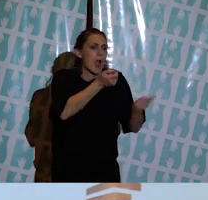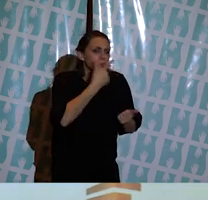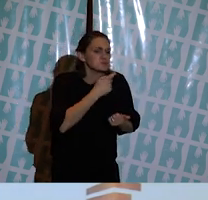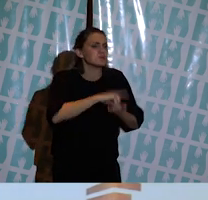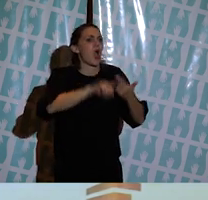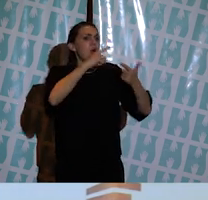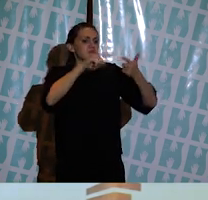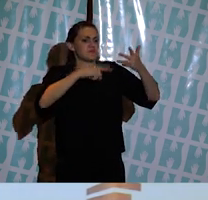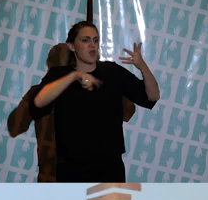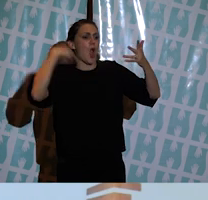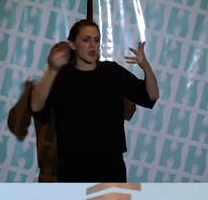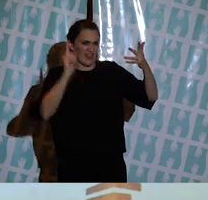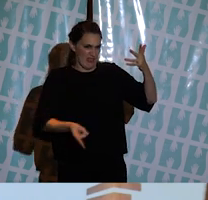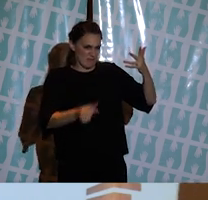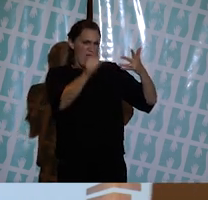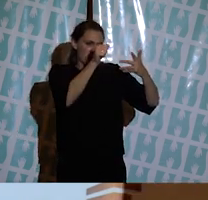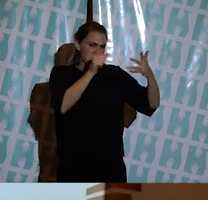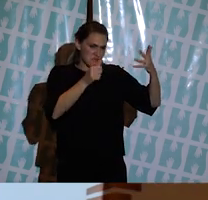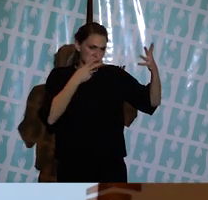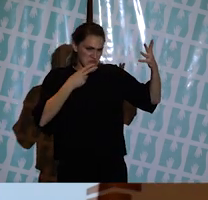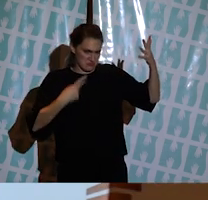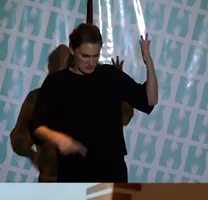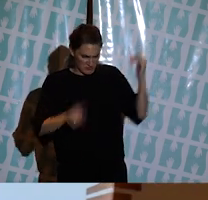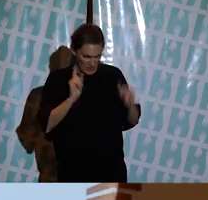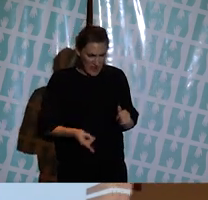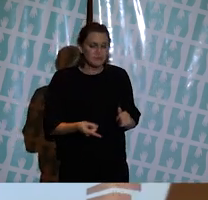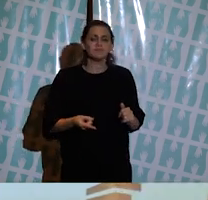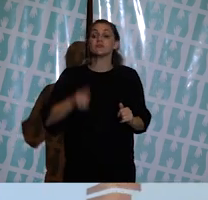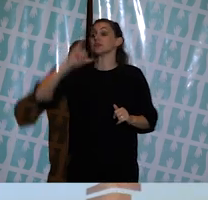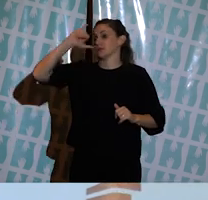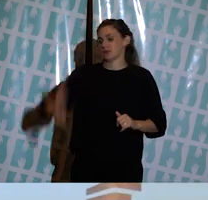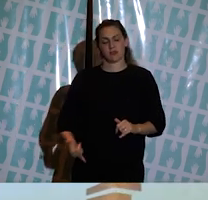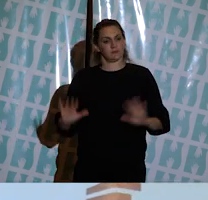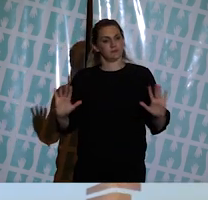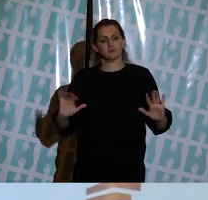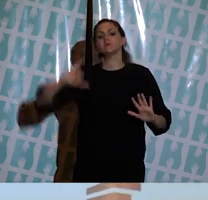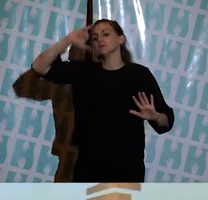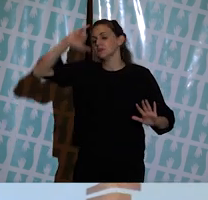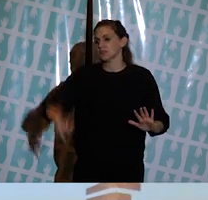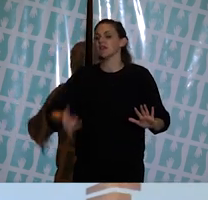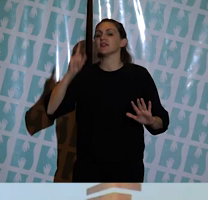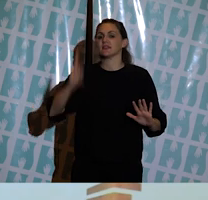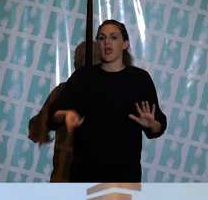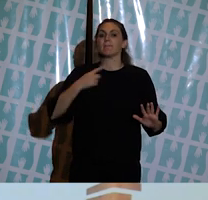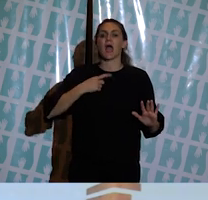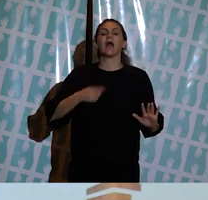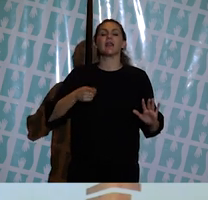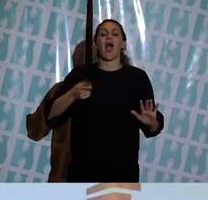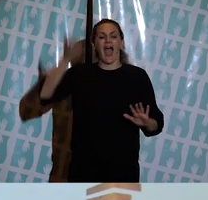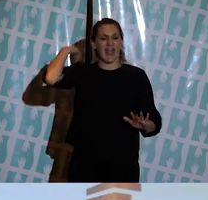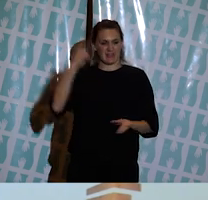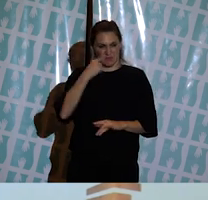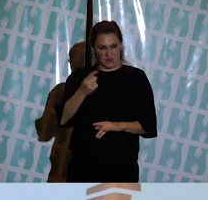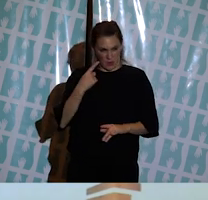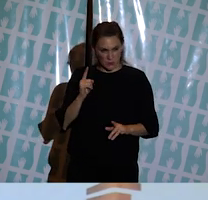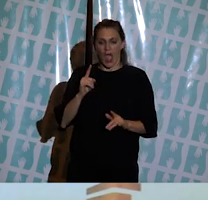otras que vos mencionaste? Sí. Definitivamente sí, y le respondo la segunda parte de la pregunta de la persona que anteriormente